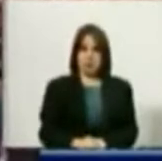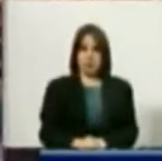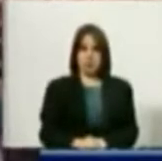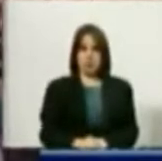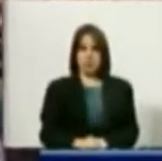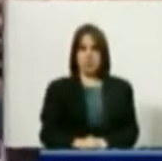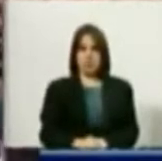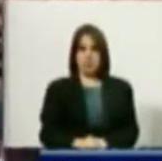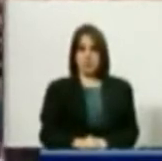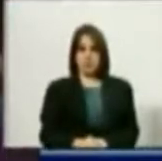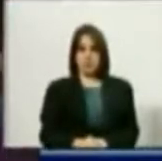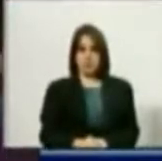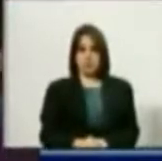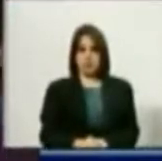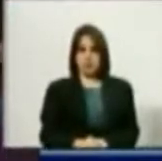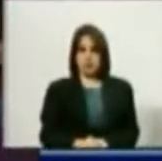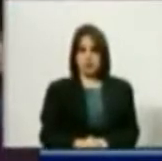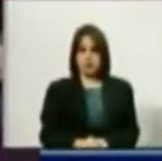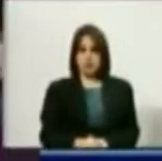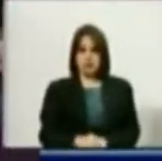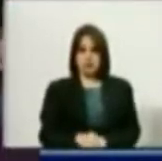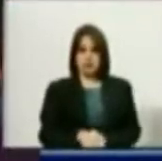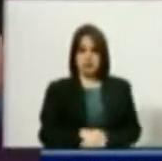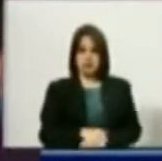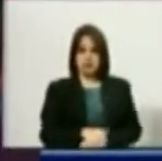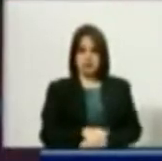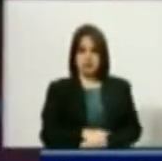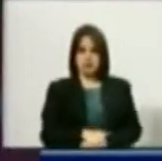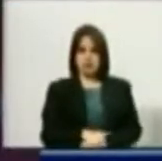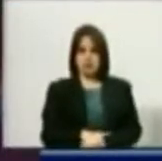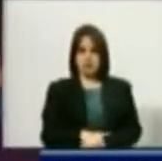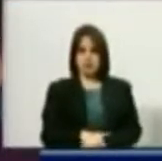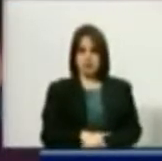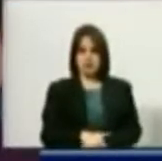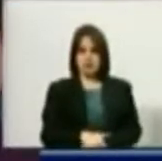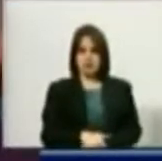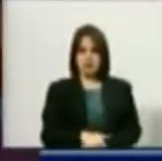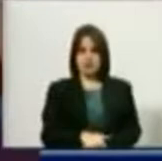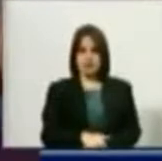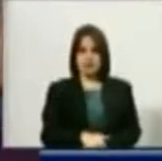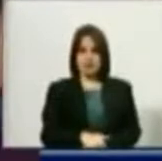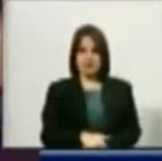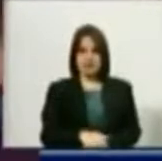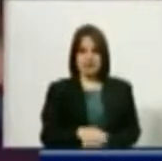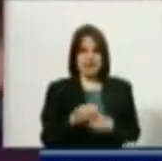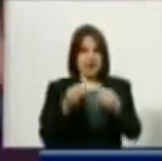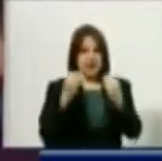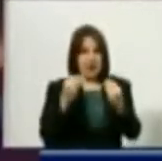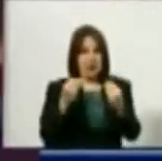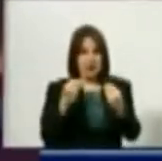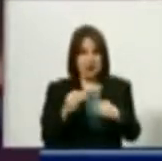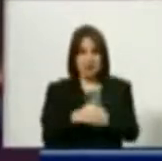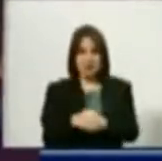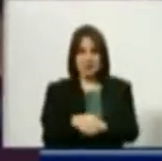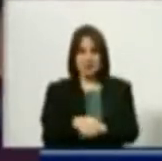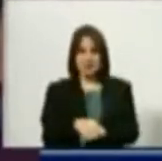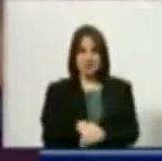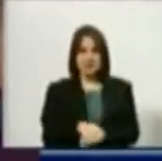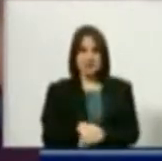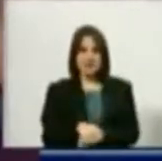llegó la hora lo venimos anunciando desde hace tiempo atrás